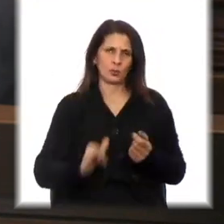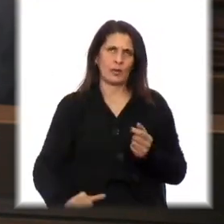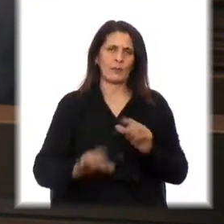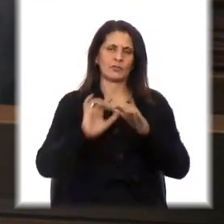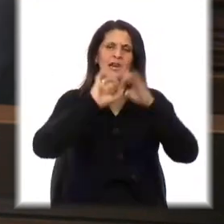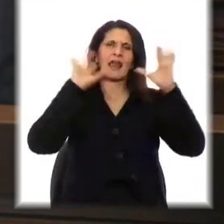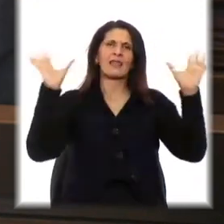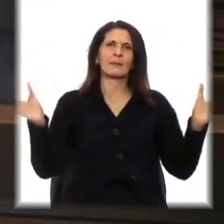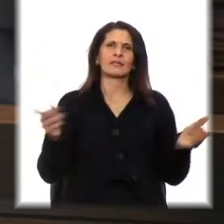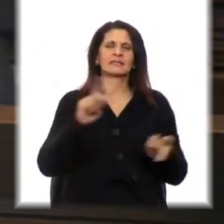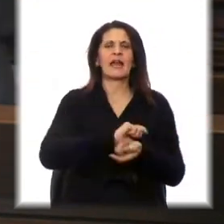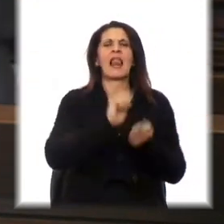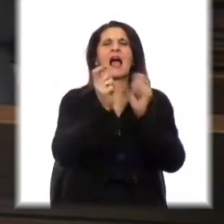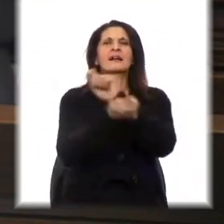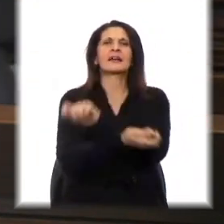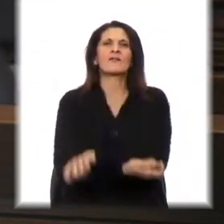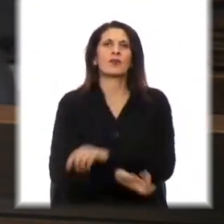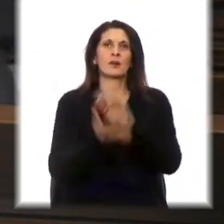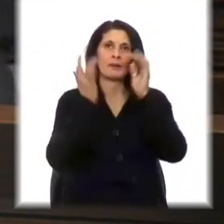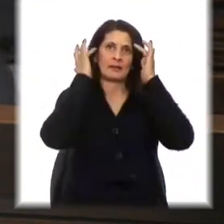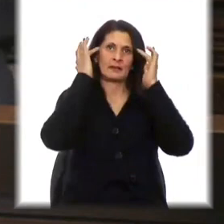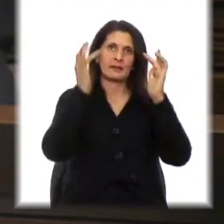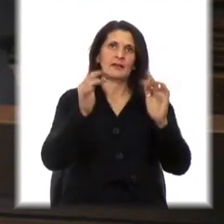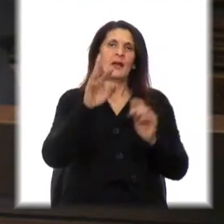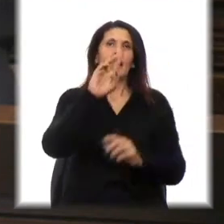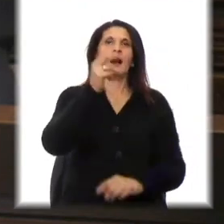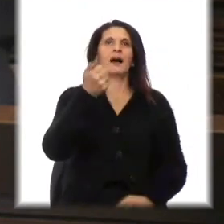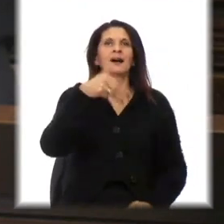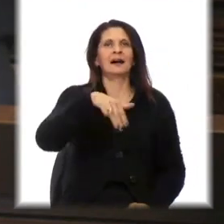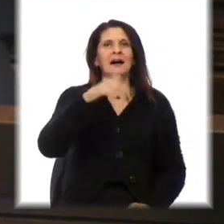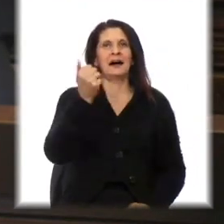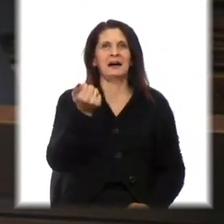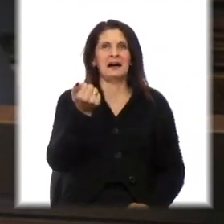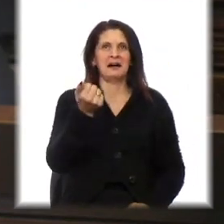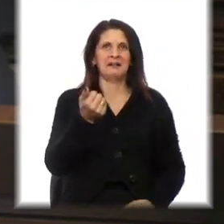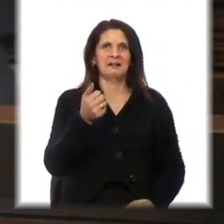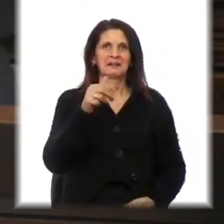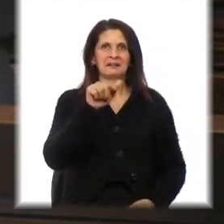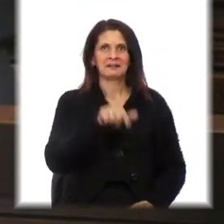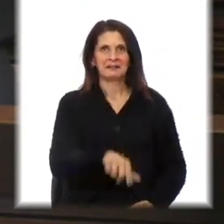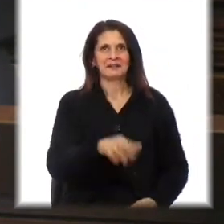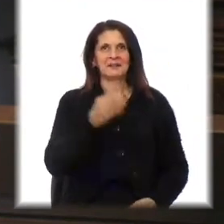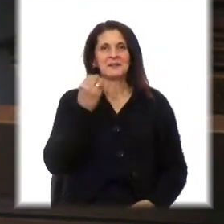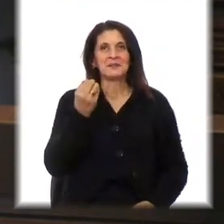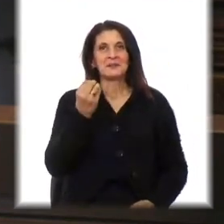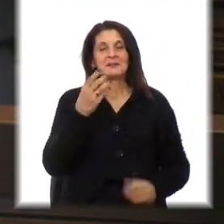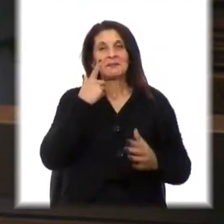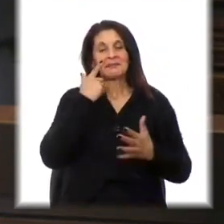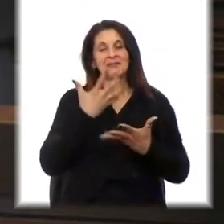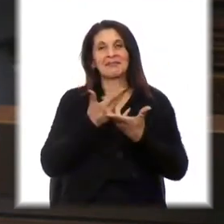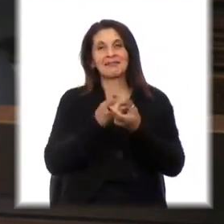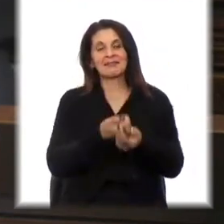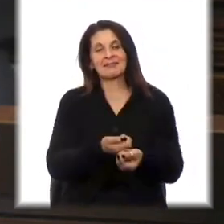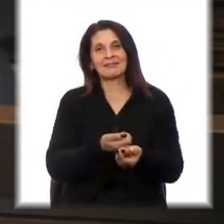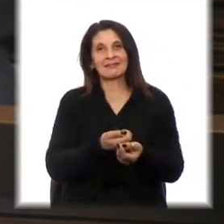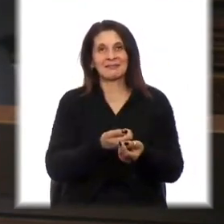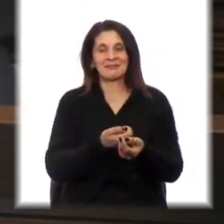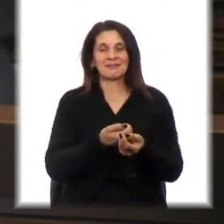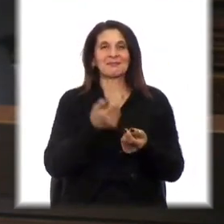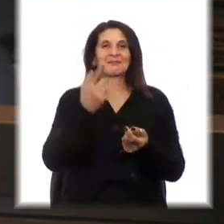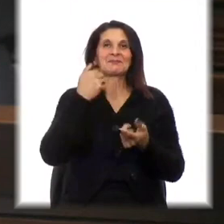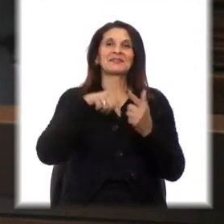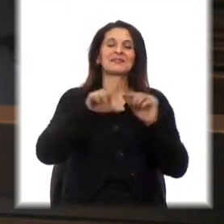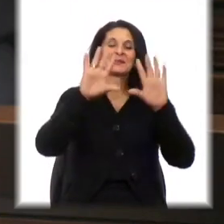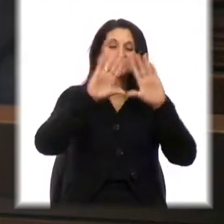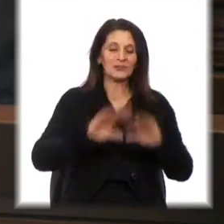de la democracia que fue la reforma educativa que impulsó germán rama y somos fieles defensores de la educación pública y